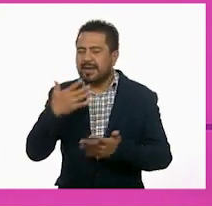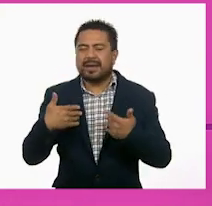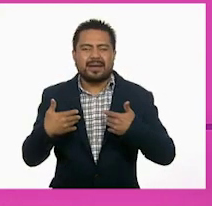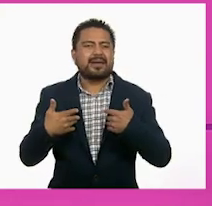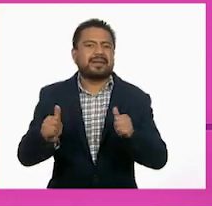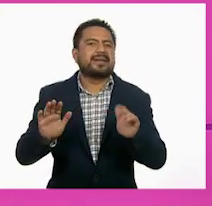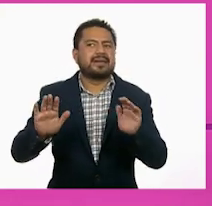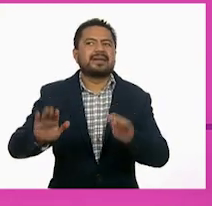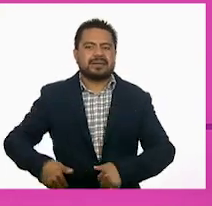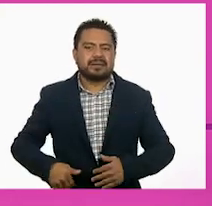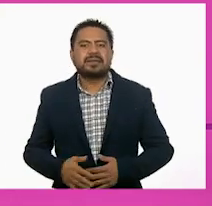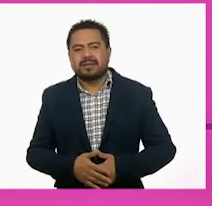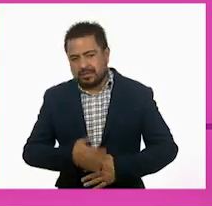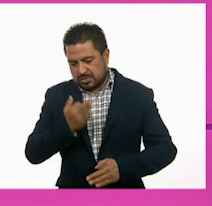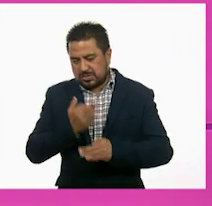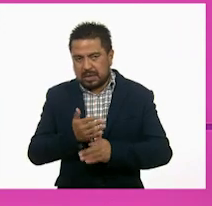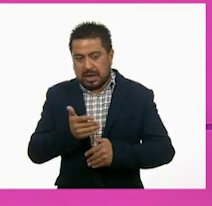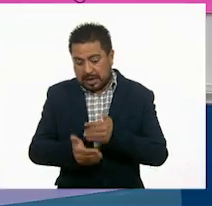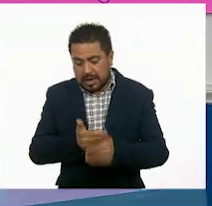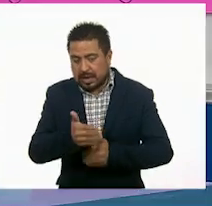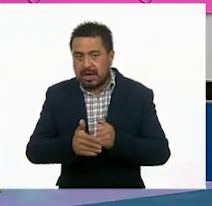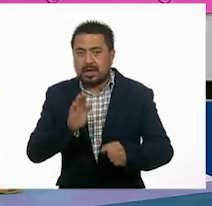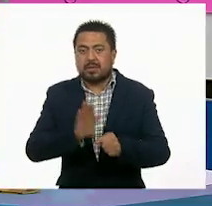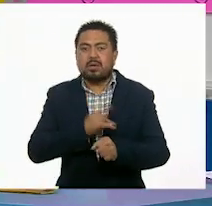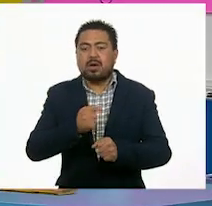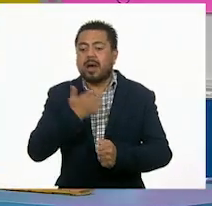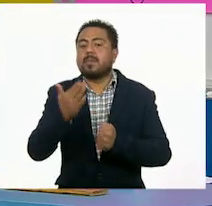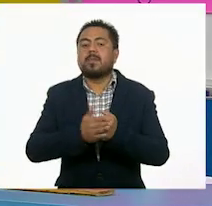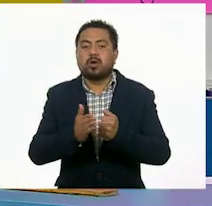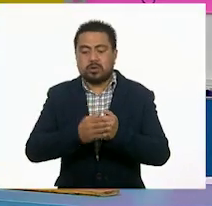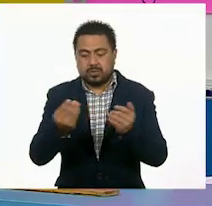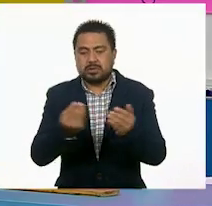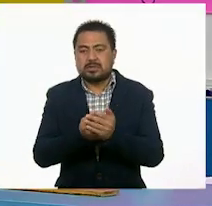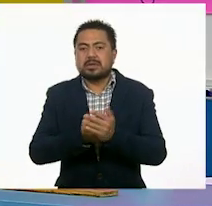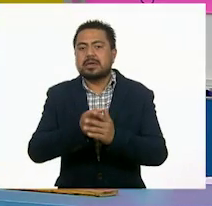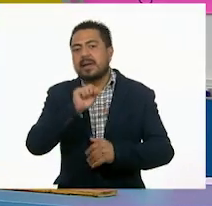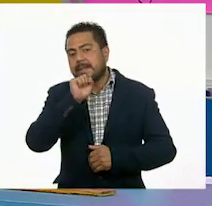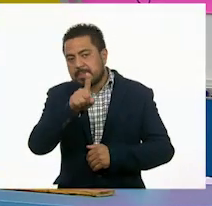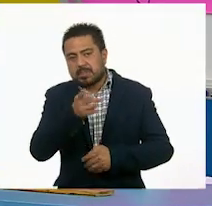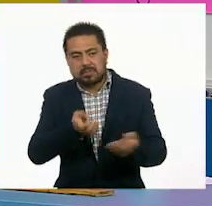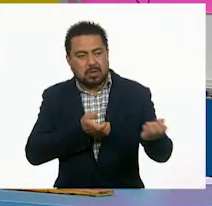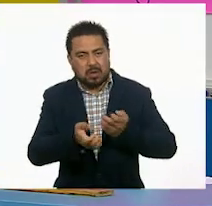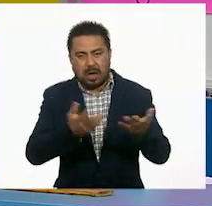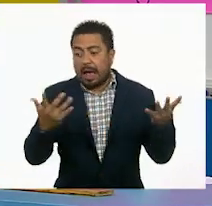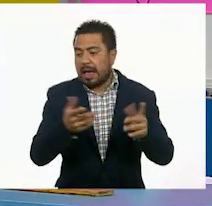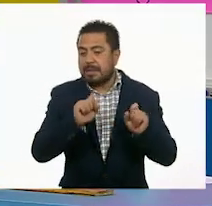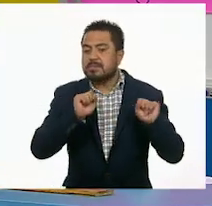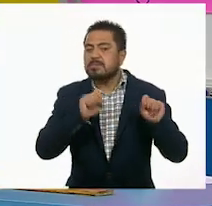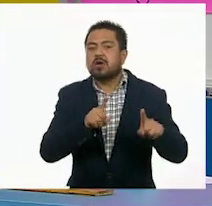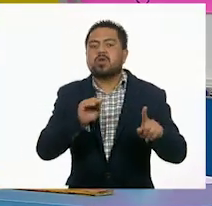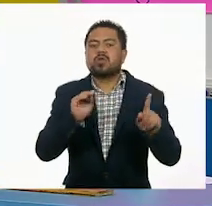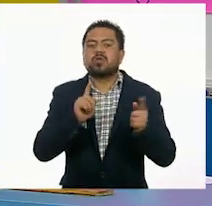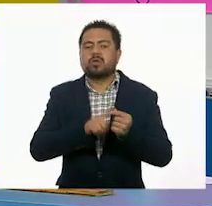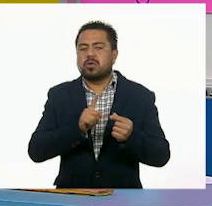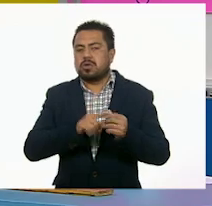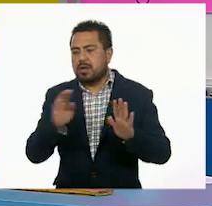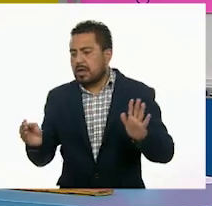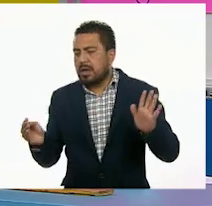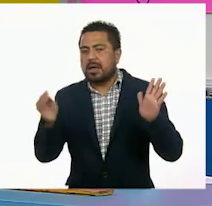entendí. Vamos a ir avanzando porque en la próxima clase también veremos este tipo de ejercicios, donde pondremos